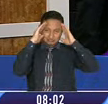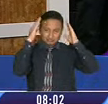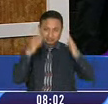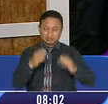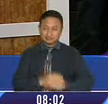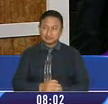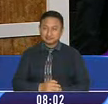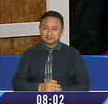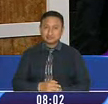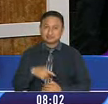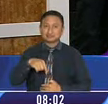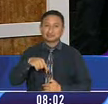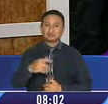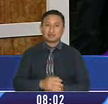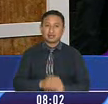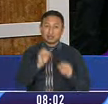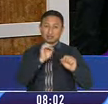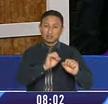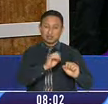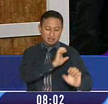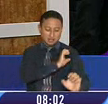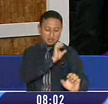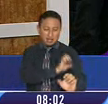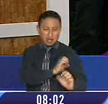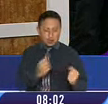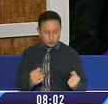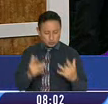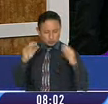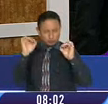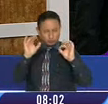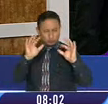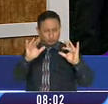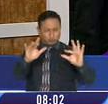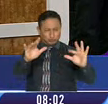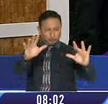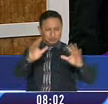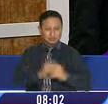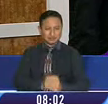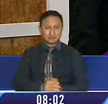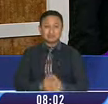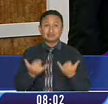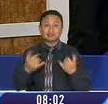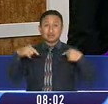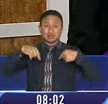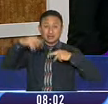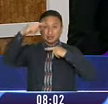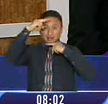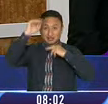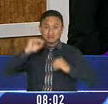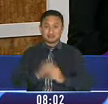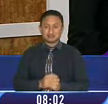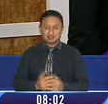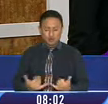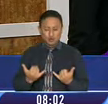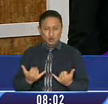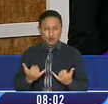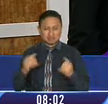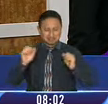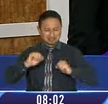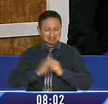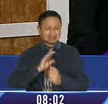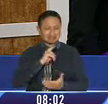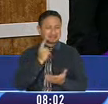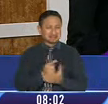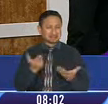lo que pasa. ¿No? Vea la energía de la vela. Sí, está fuerte. La fuerte es energía de que vamos a proyectar hoy. Yo creo que hoy vamos a tener